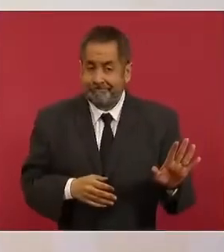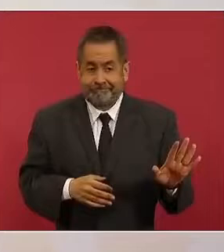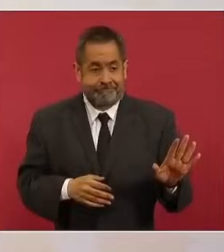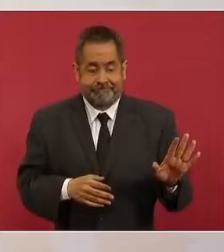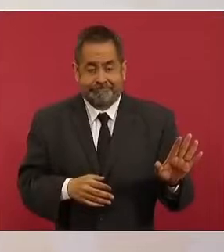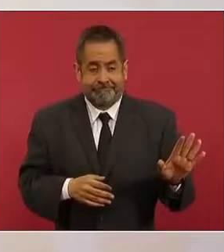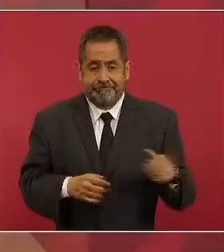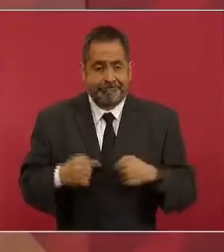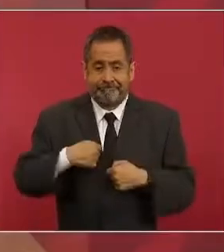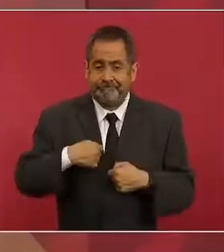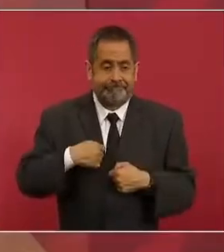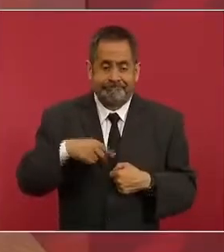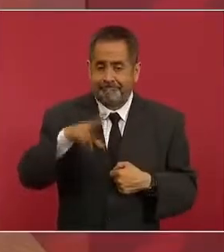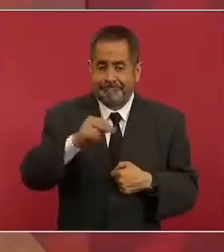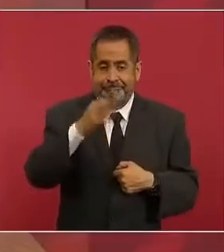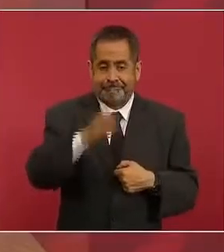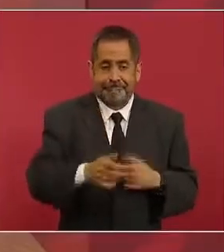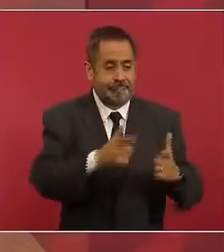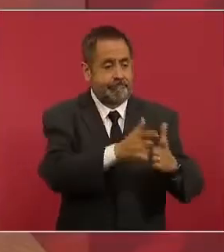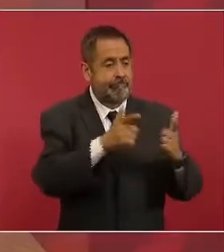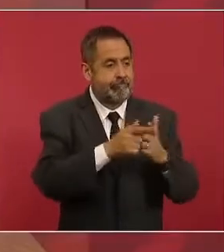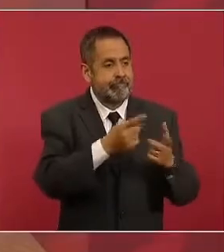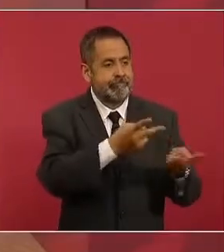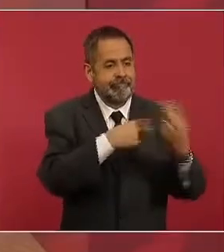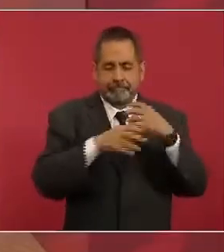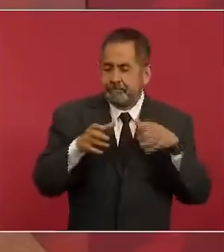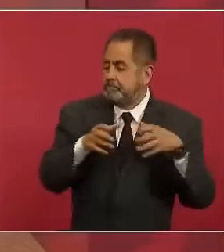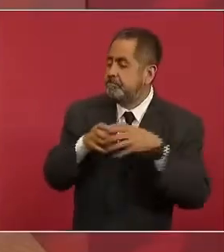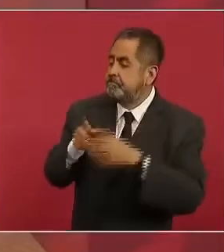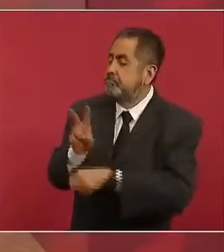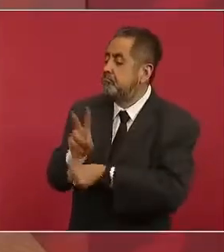que un grupo pues casi vigilara